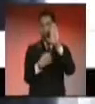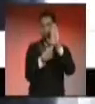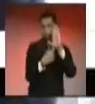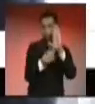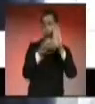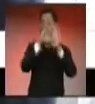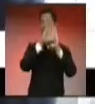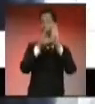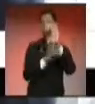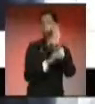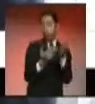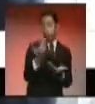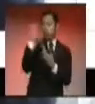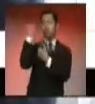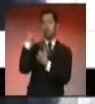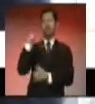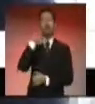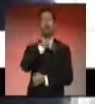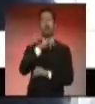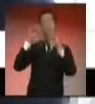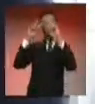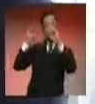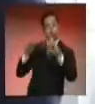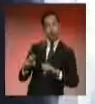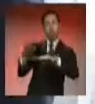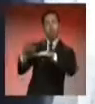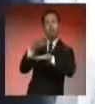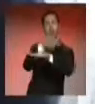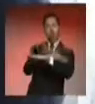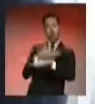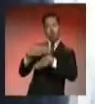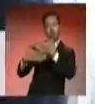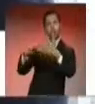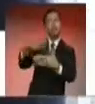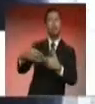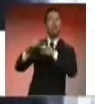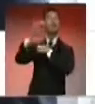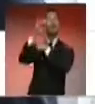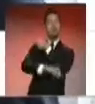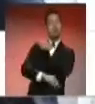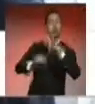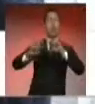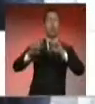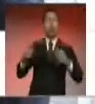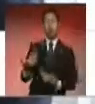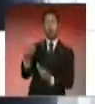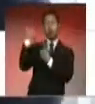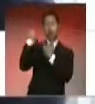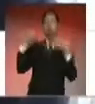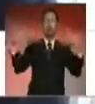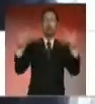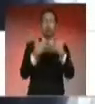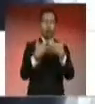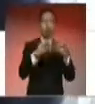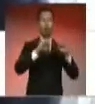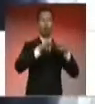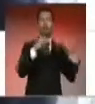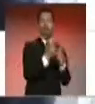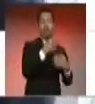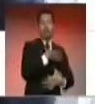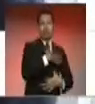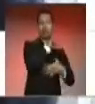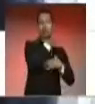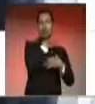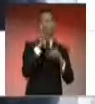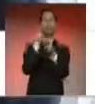códigos son los responsables de la investigación para el procesar y procesar penal, pero el trabajo coordinado entre sociedad civil e instituciones